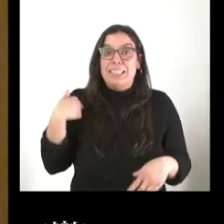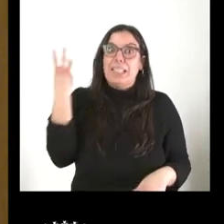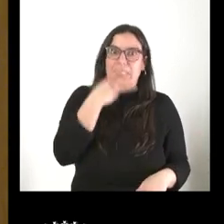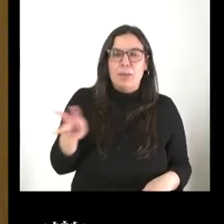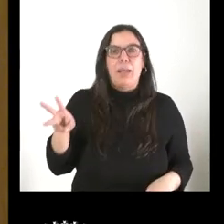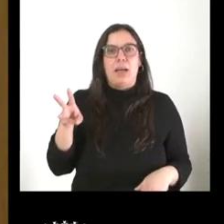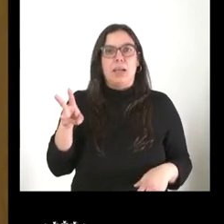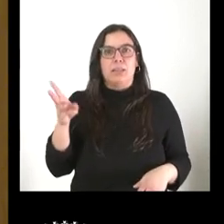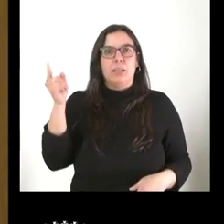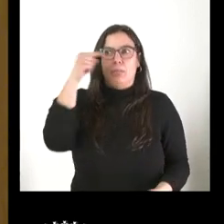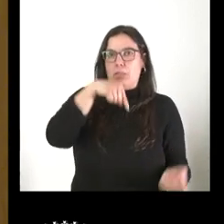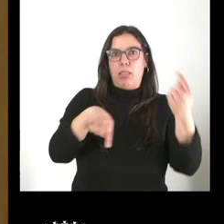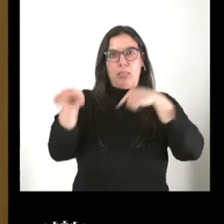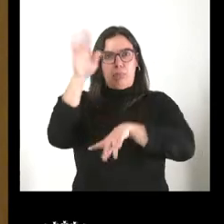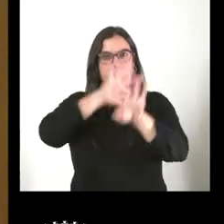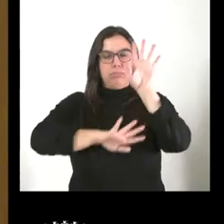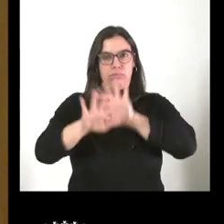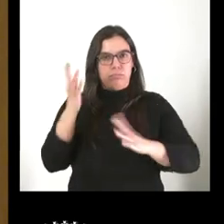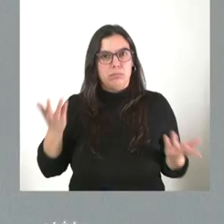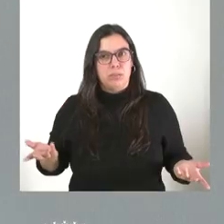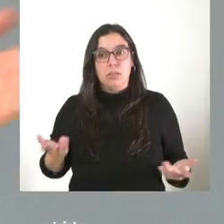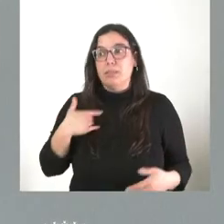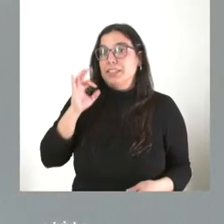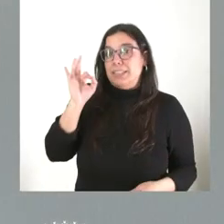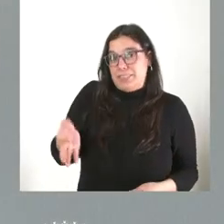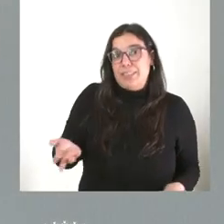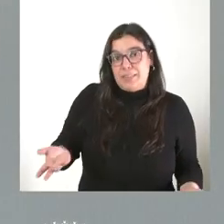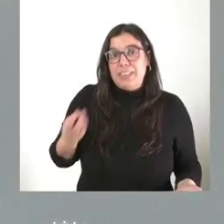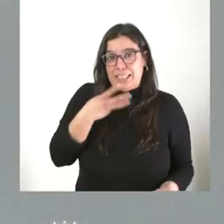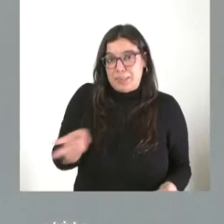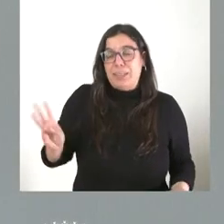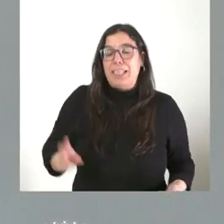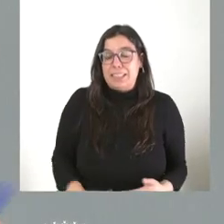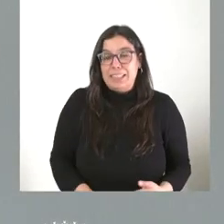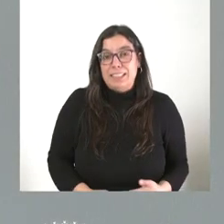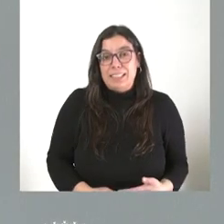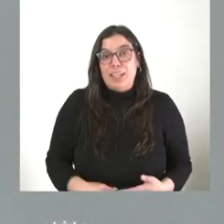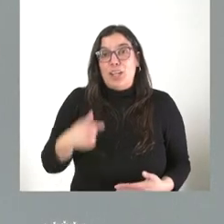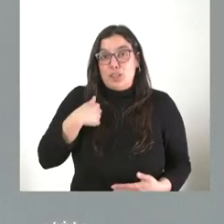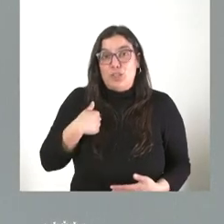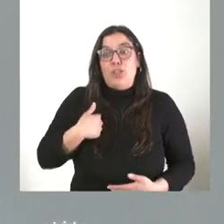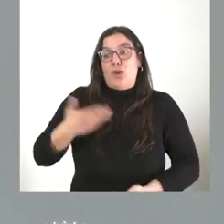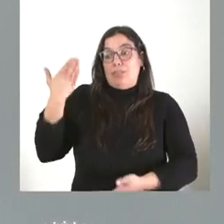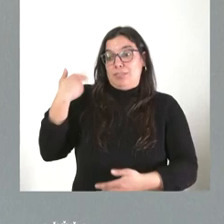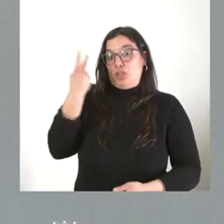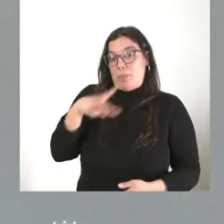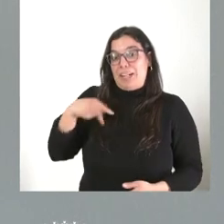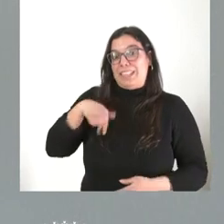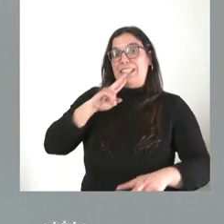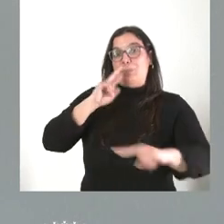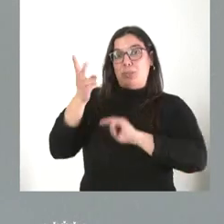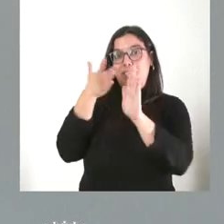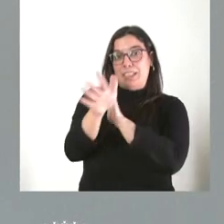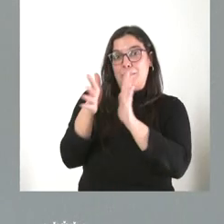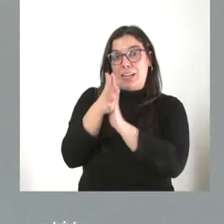dándole vueltas al asunto entonces efectivamente Y yo me remito a lo de hace dos Y seguramente